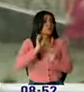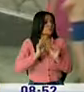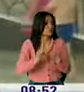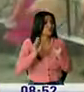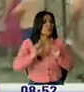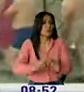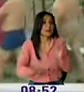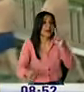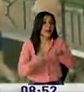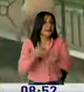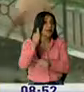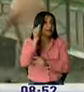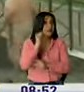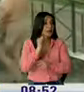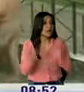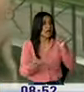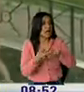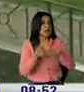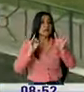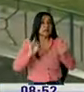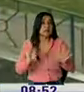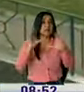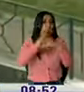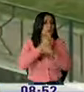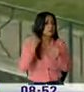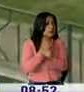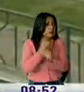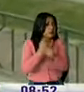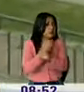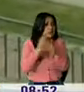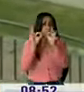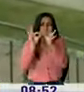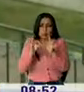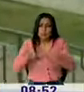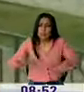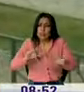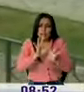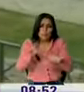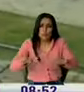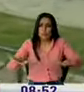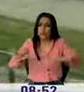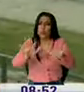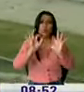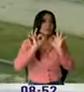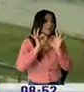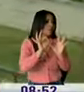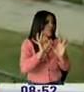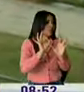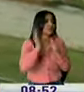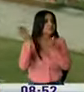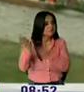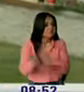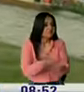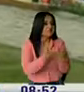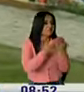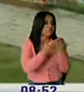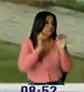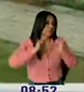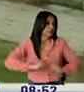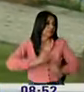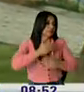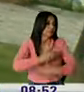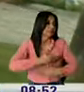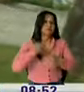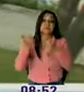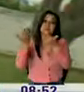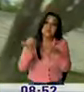día de ayer de estar hasta las 7 de la noche trabajando con los muchachos, retirando unos escombros y todo para tener bien todo el balneario. Bienvenidos aquí